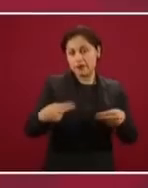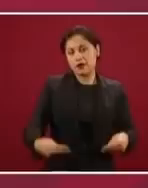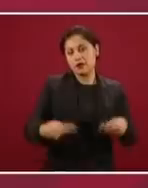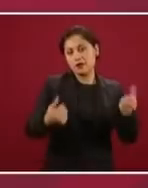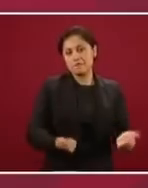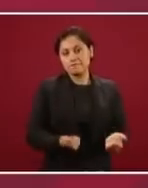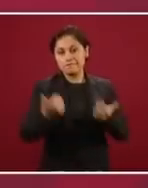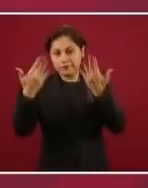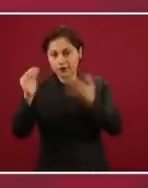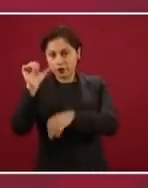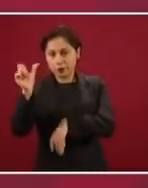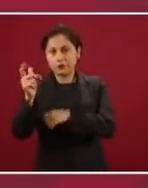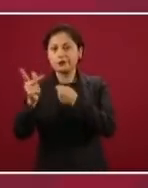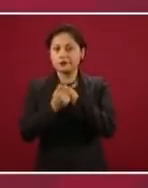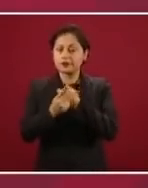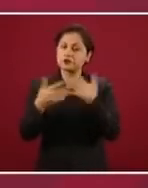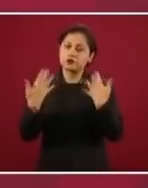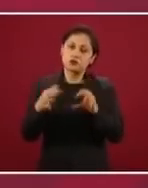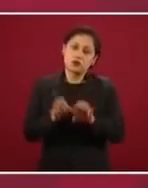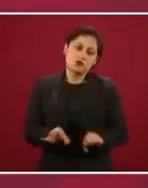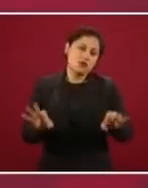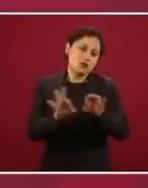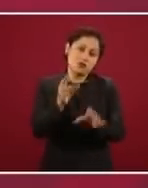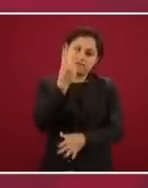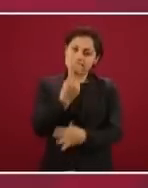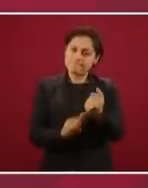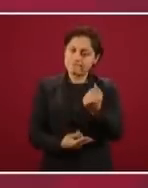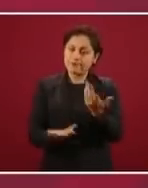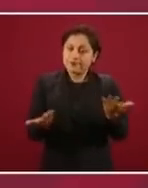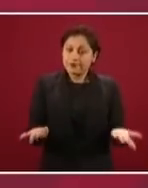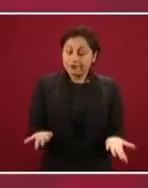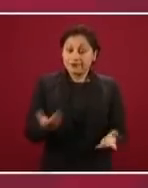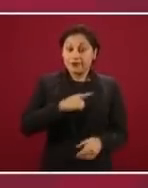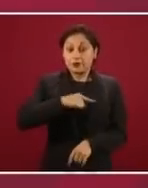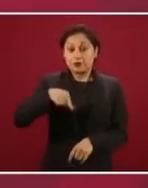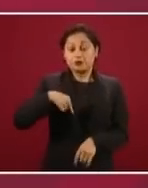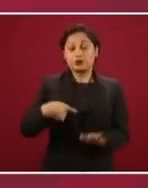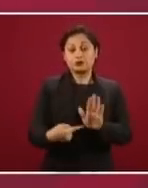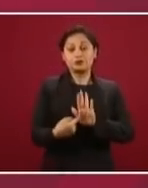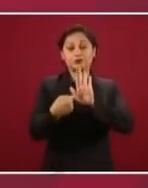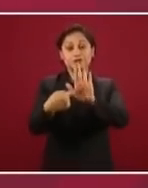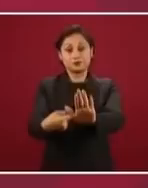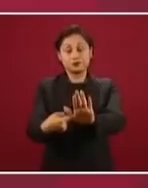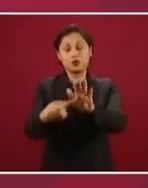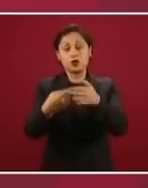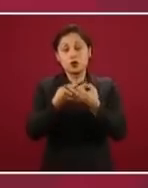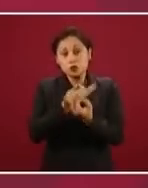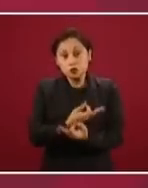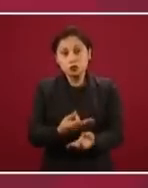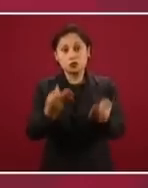esta era la información general que queríamos y transmitirles